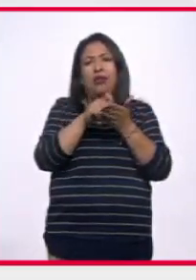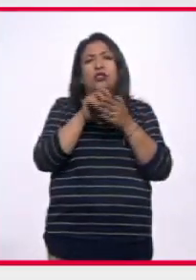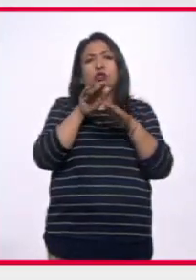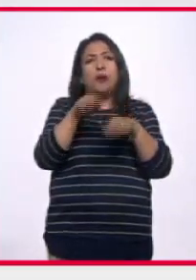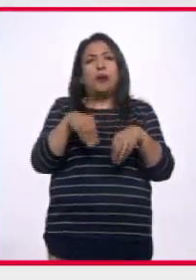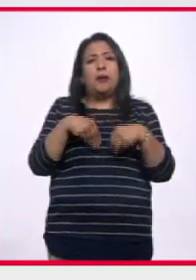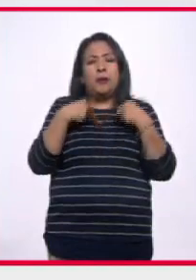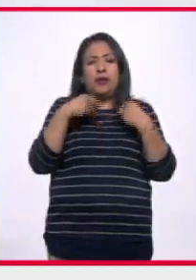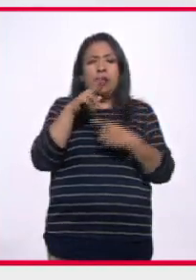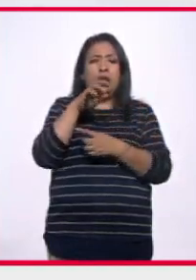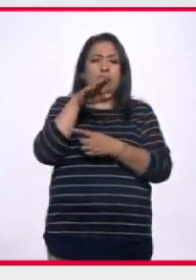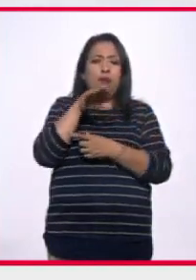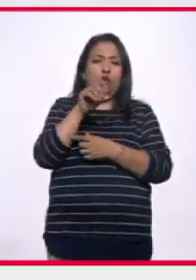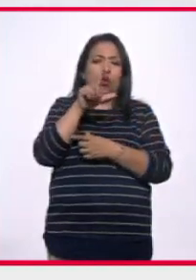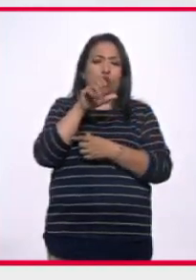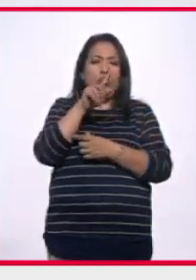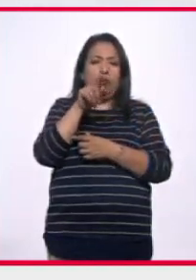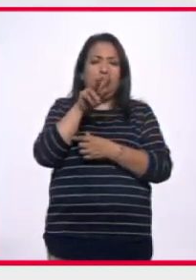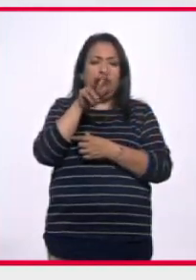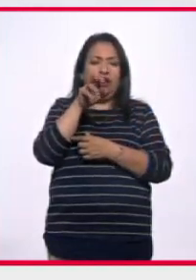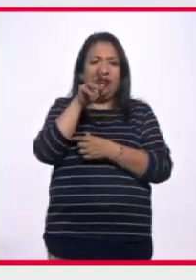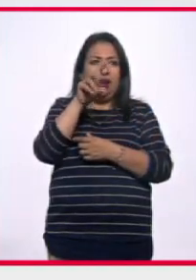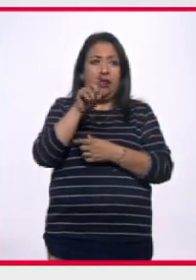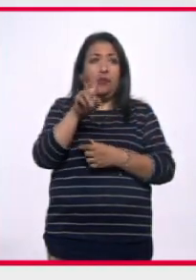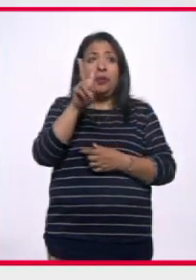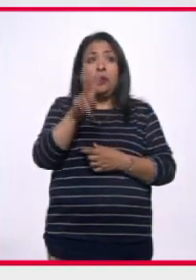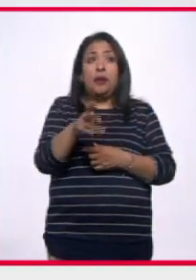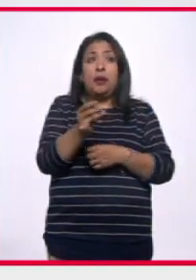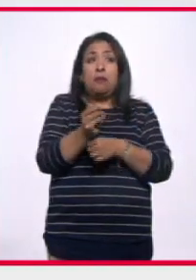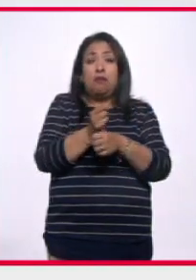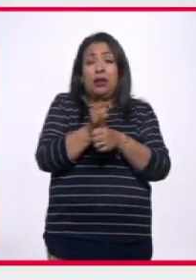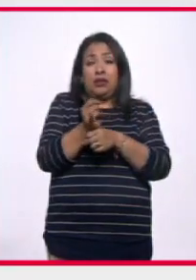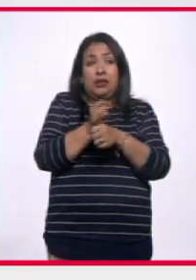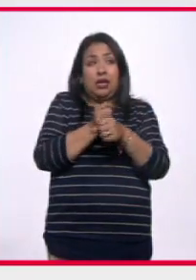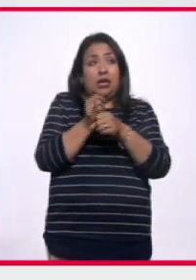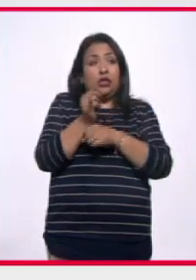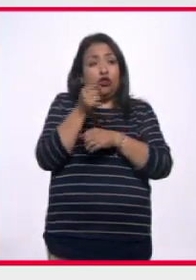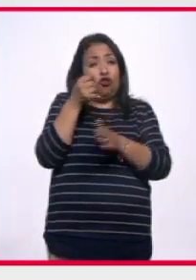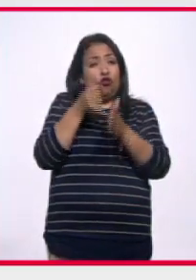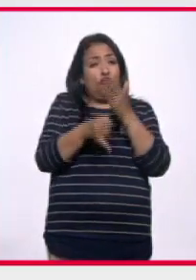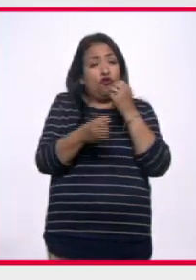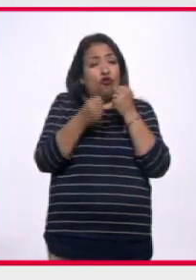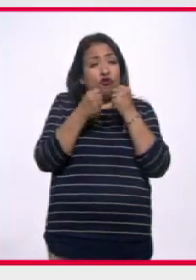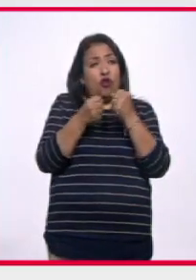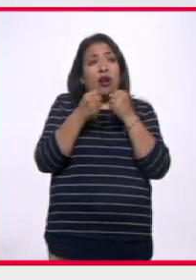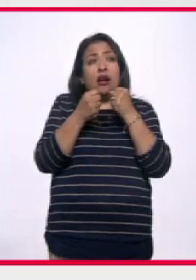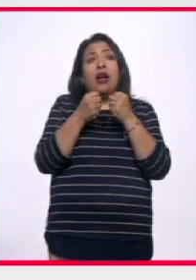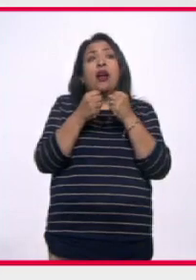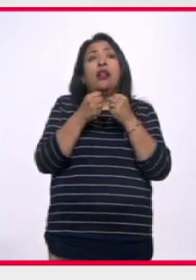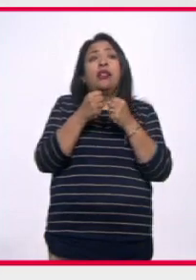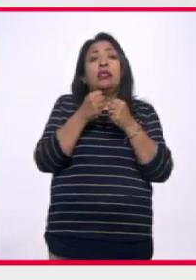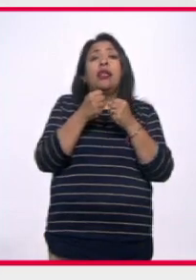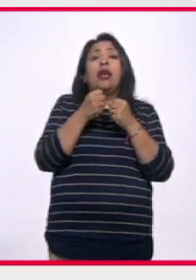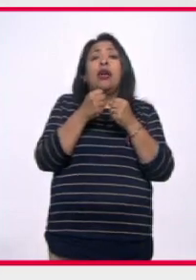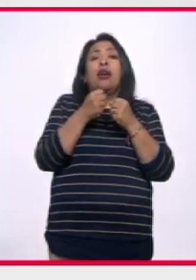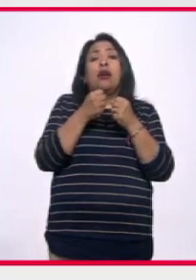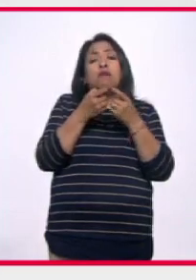obra de ramón lópez velarde es una investigación profunda hemerográfica